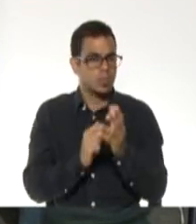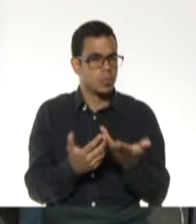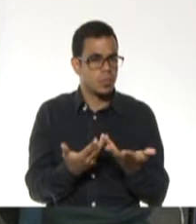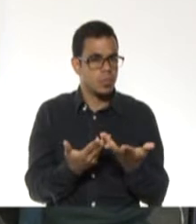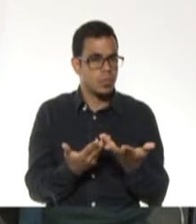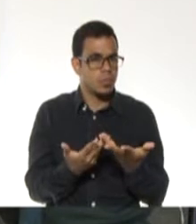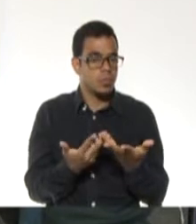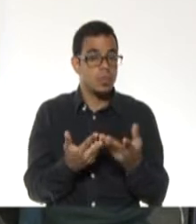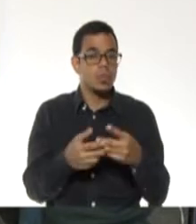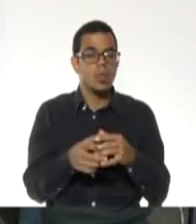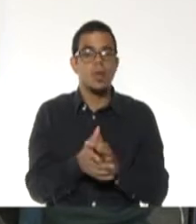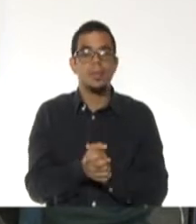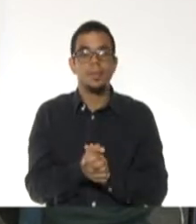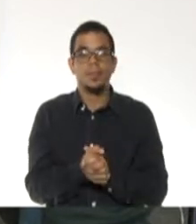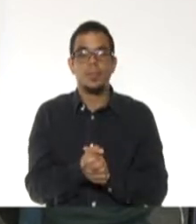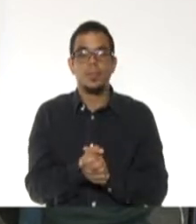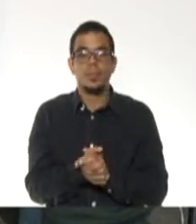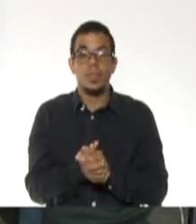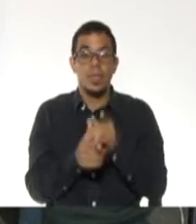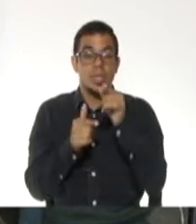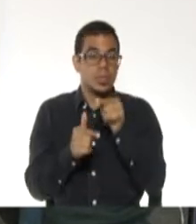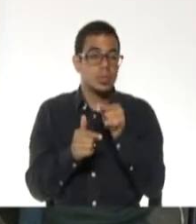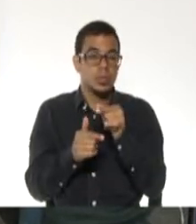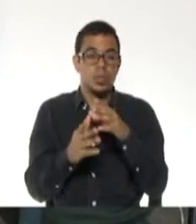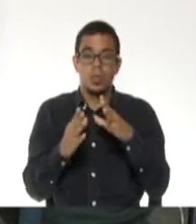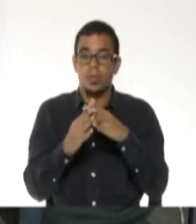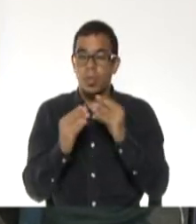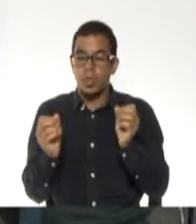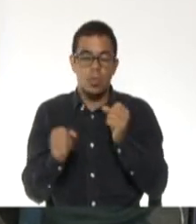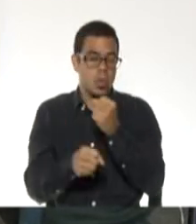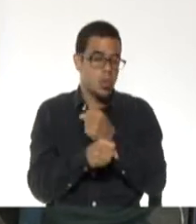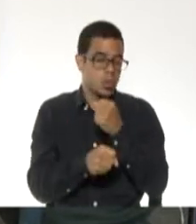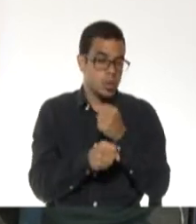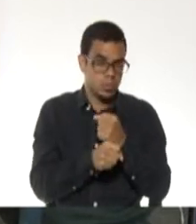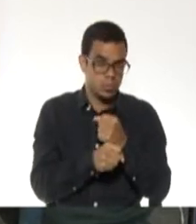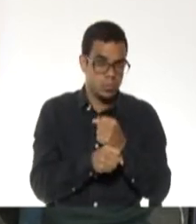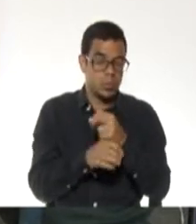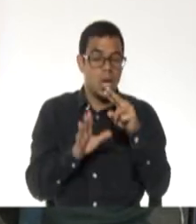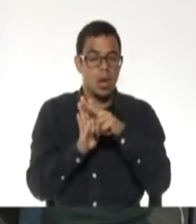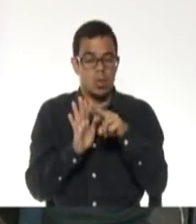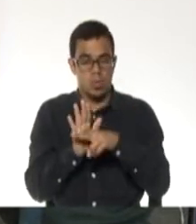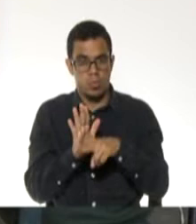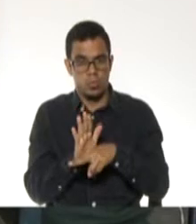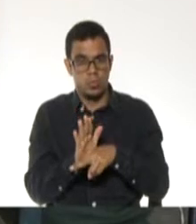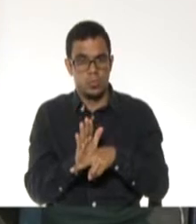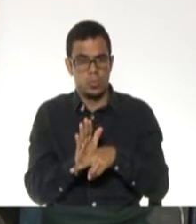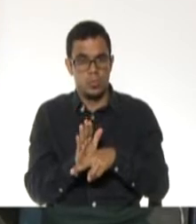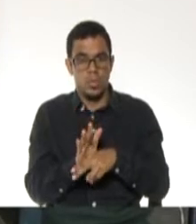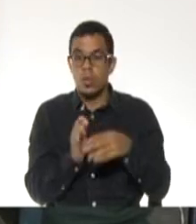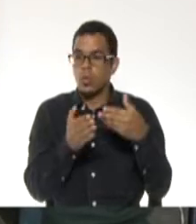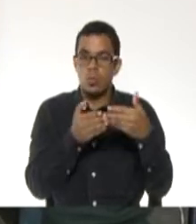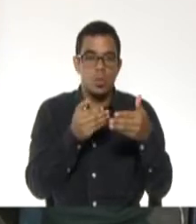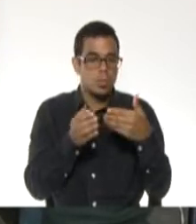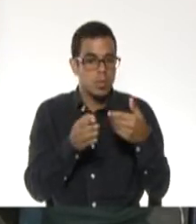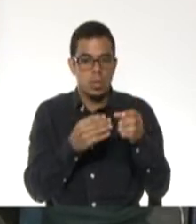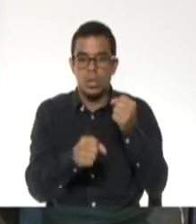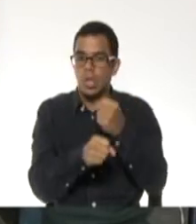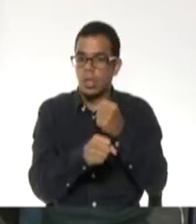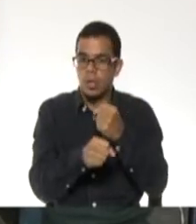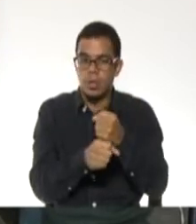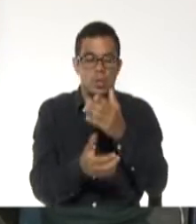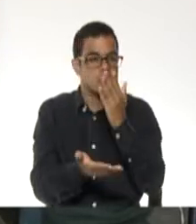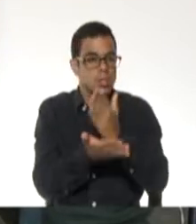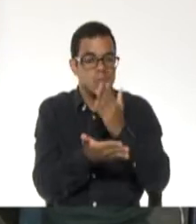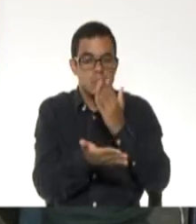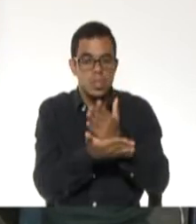La higiene y la seguridad industrial es la columna vertebral de todo trabajo. Debemos nosotros, por muy pequeño que sea, estar